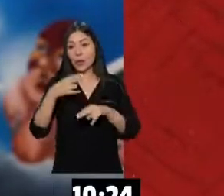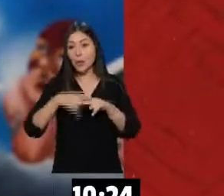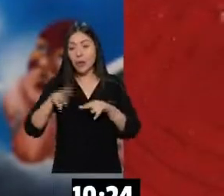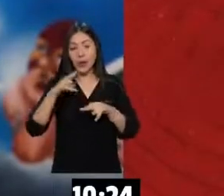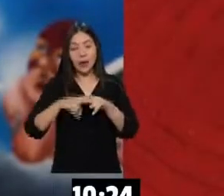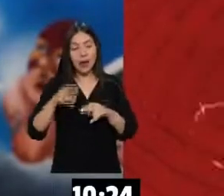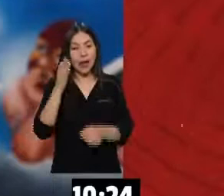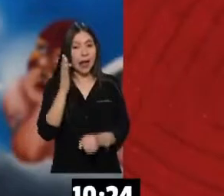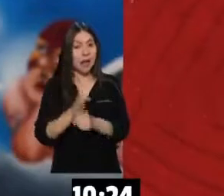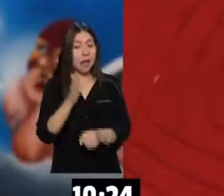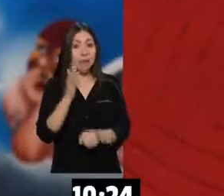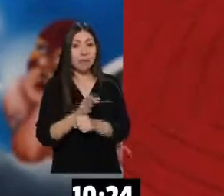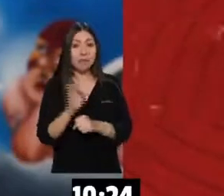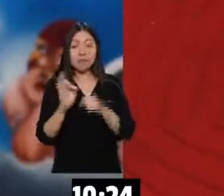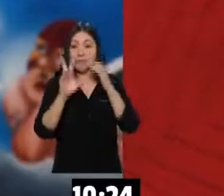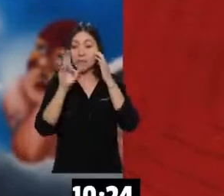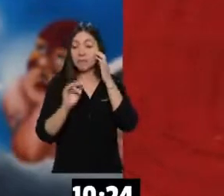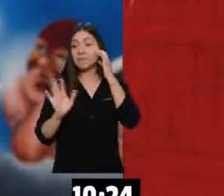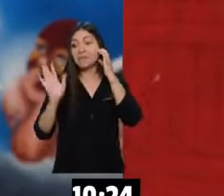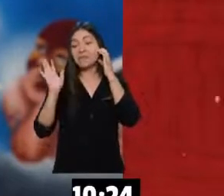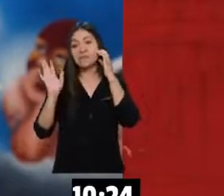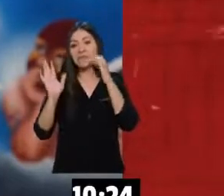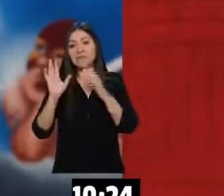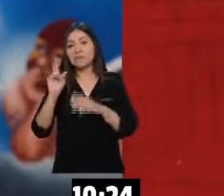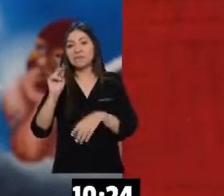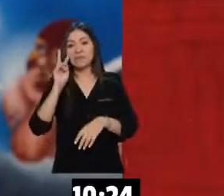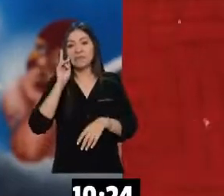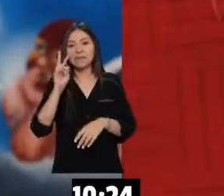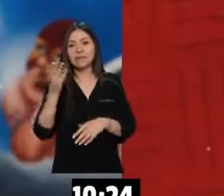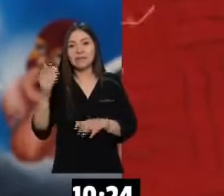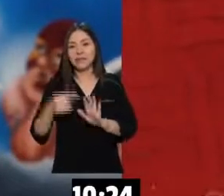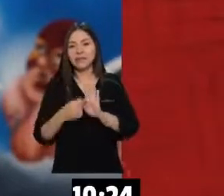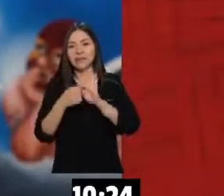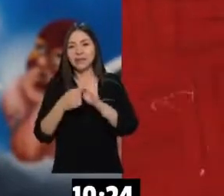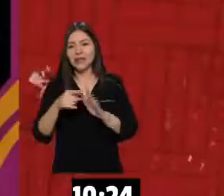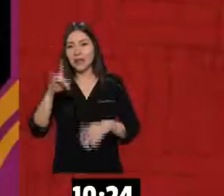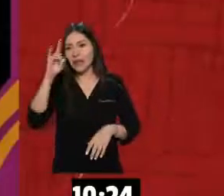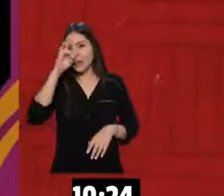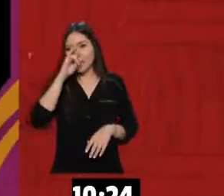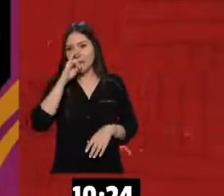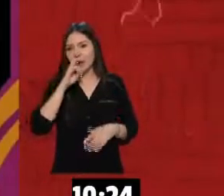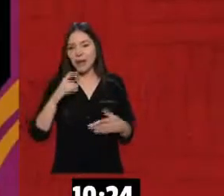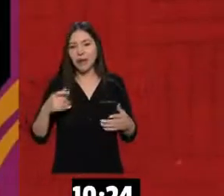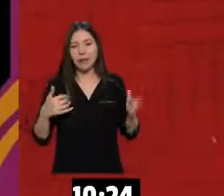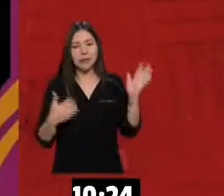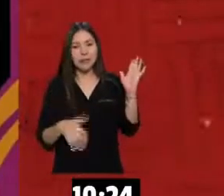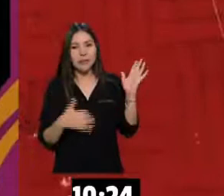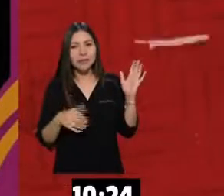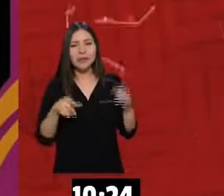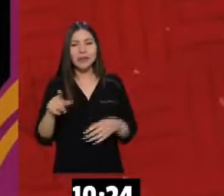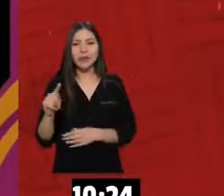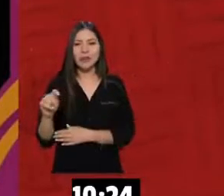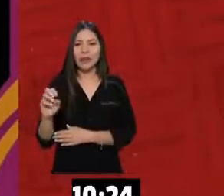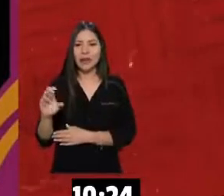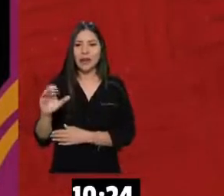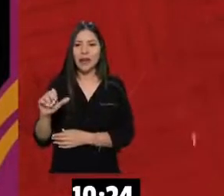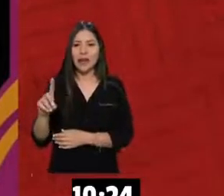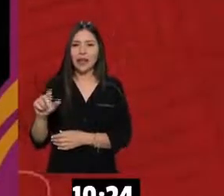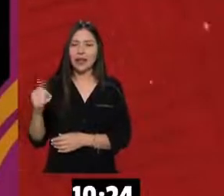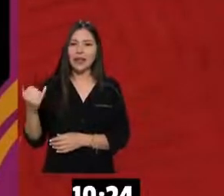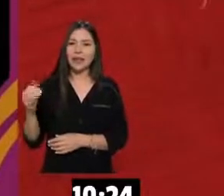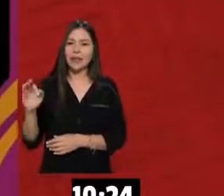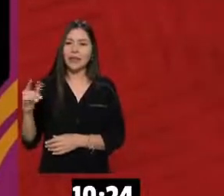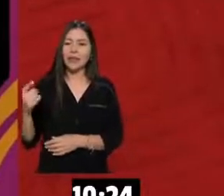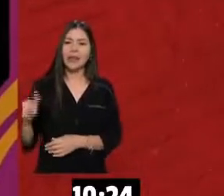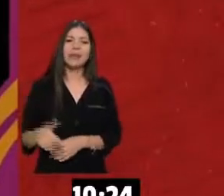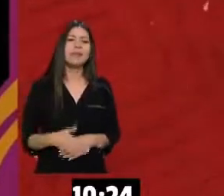respondemos. No respondemos. Y así aparece bien guapo él ahí con la tocada y fuga y todo. Maestro, díganos usted algunos